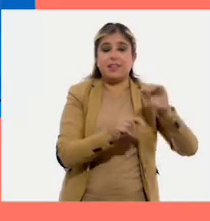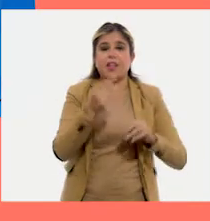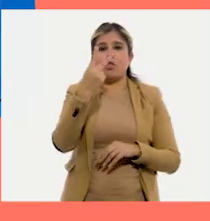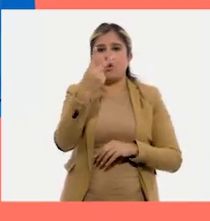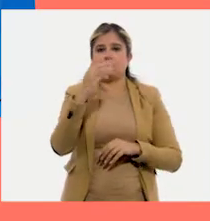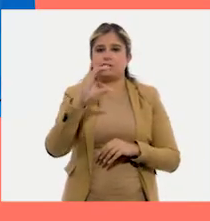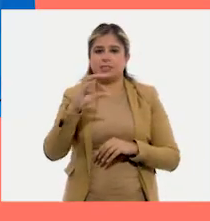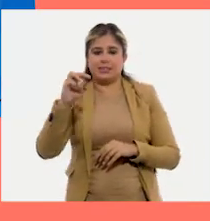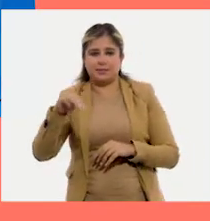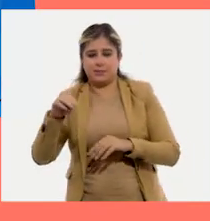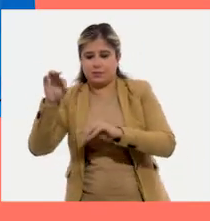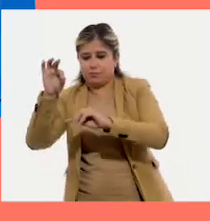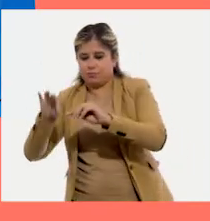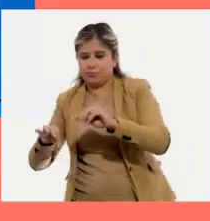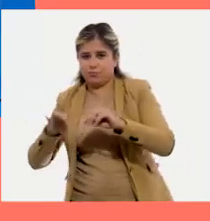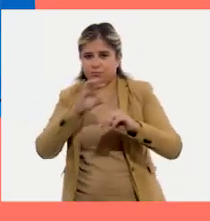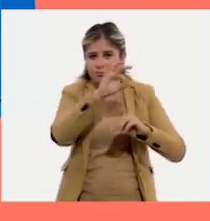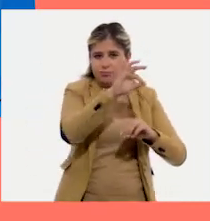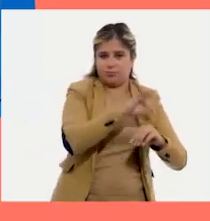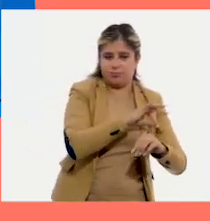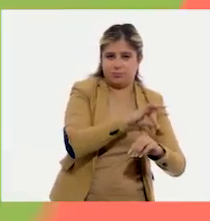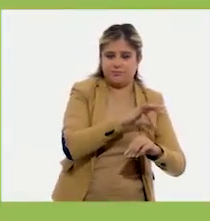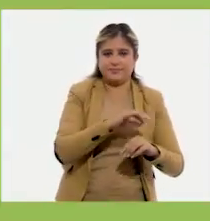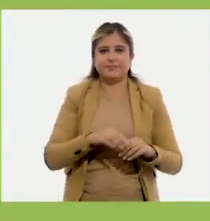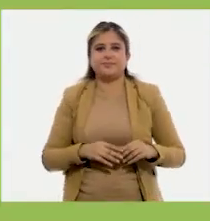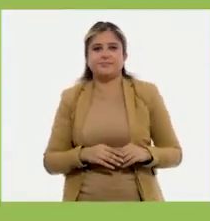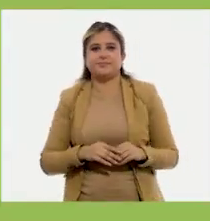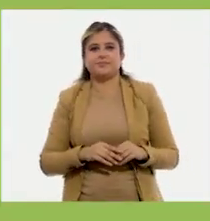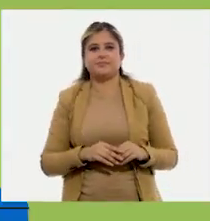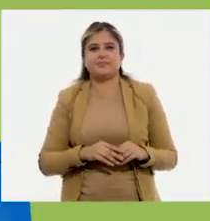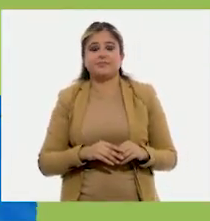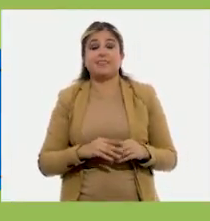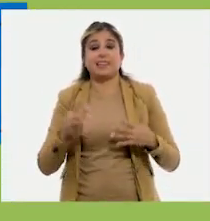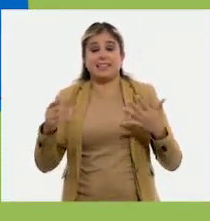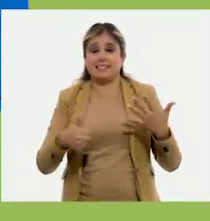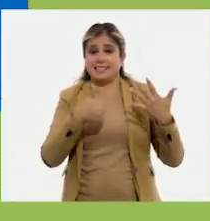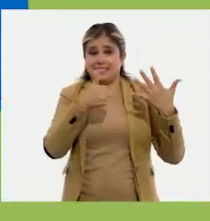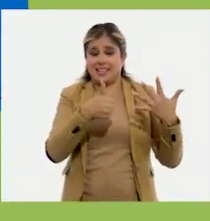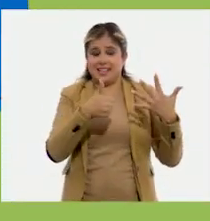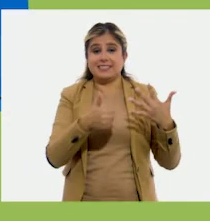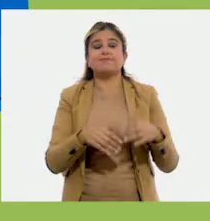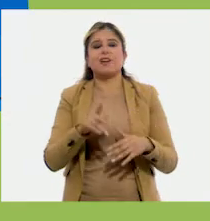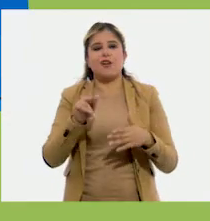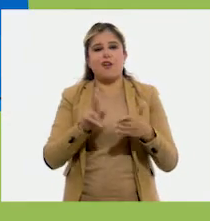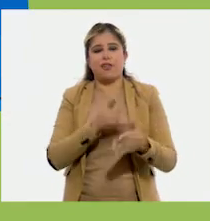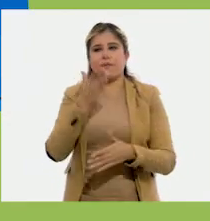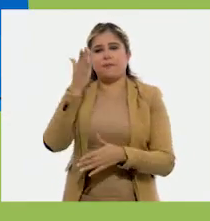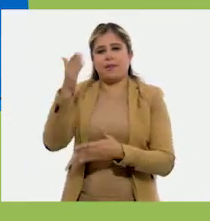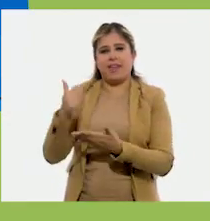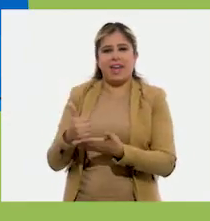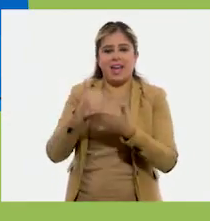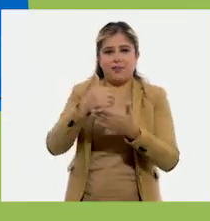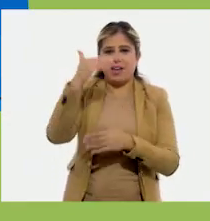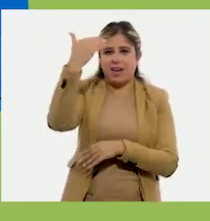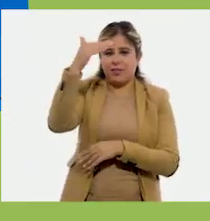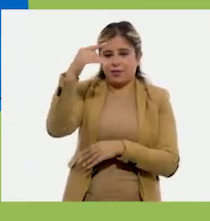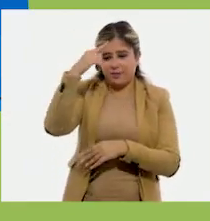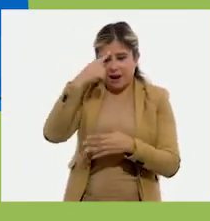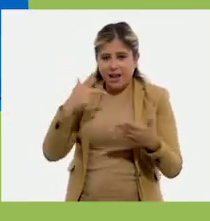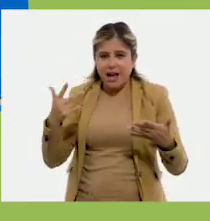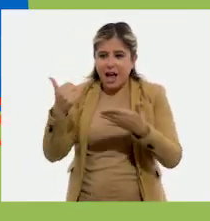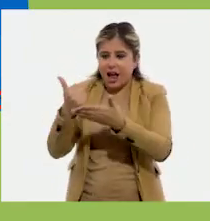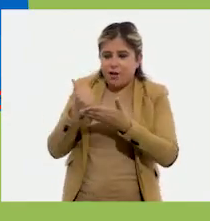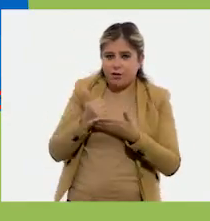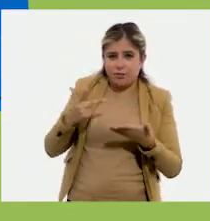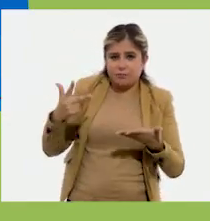2 centímetros de alto arriba y abajo. 6. Nuevamente pide ayuda a un adulto para recortar